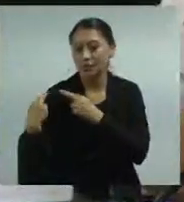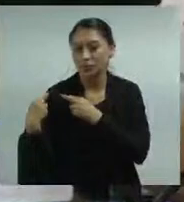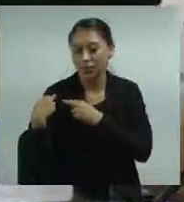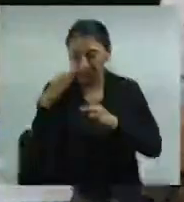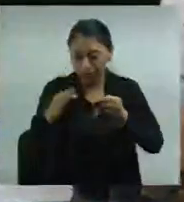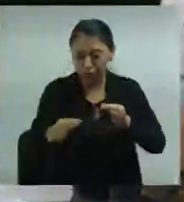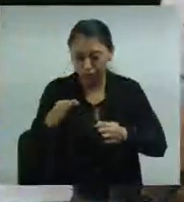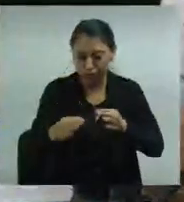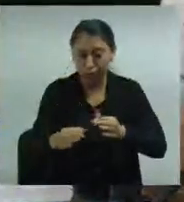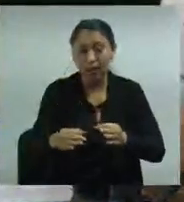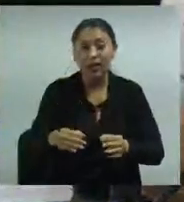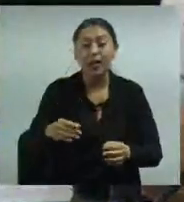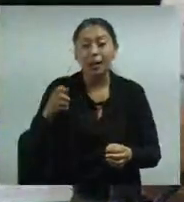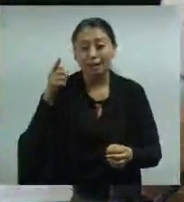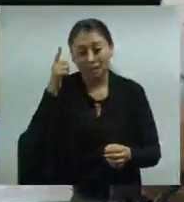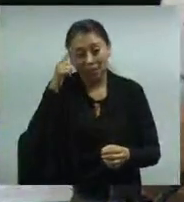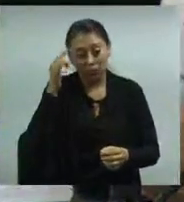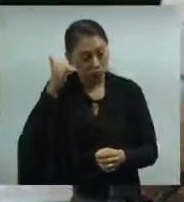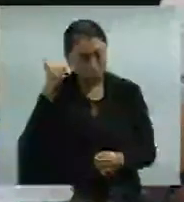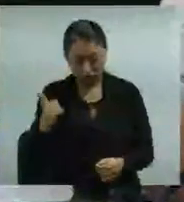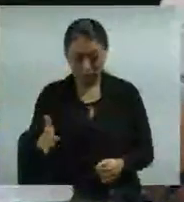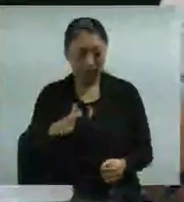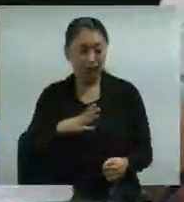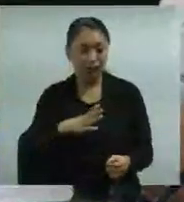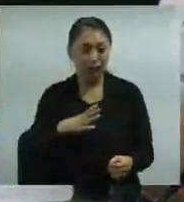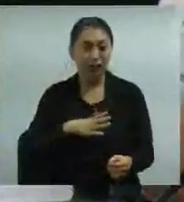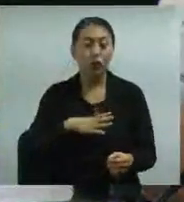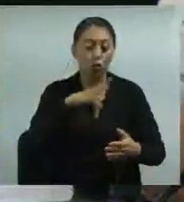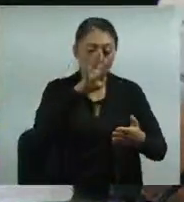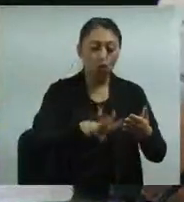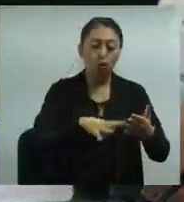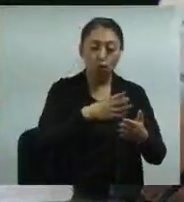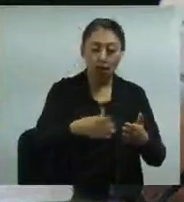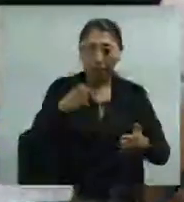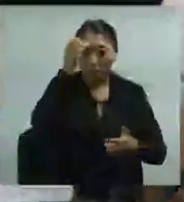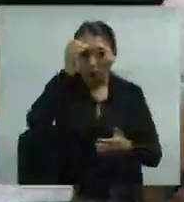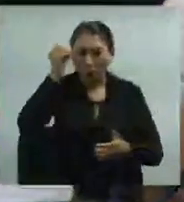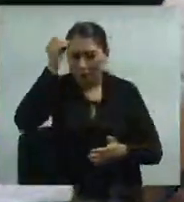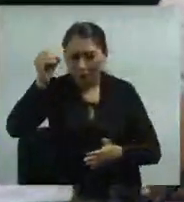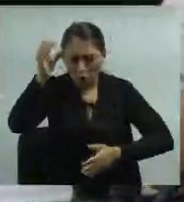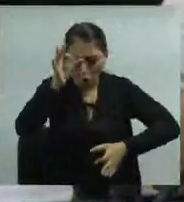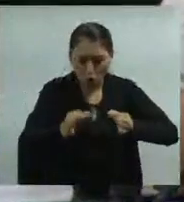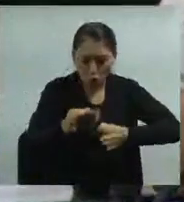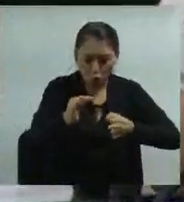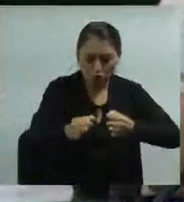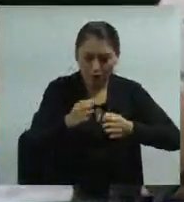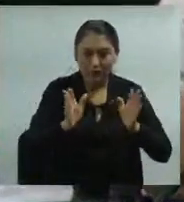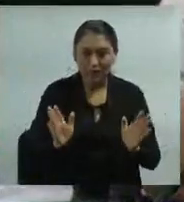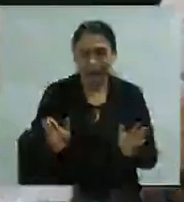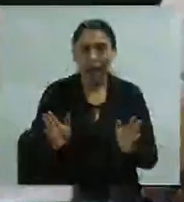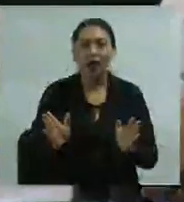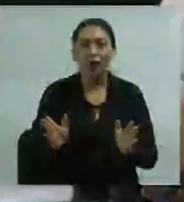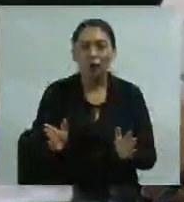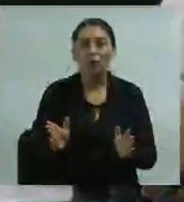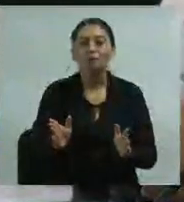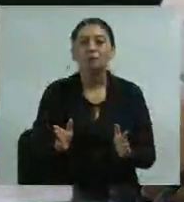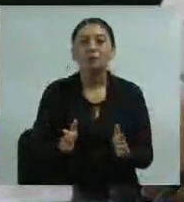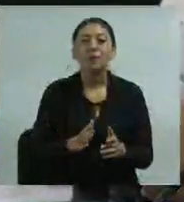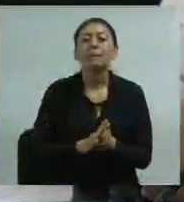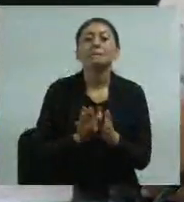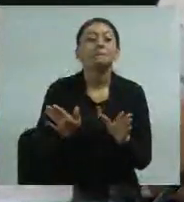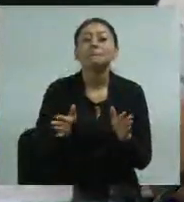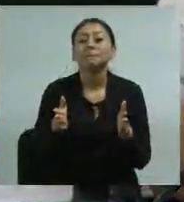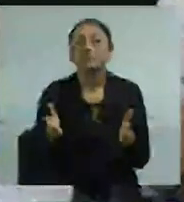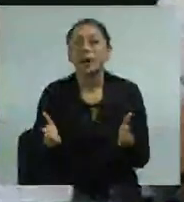un cronograma de ese proceso. Con opinión jurídica, si se quiere, de la Dirección de Asuntos Jurídicos del Congreso, para